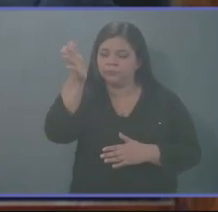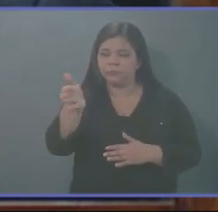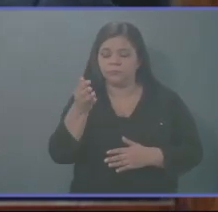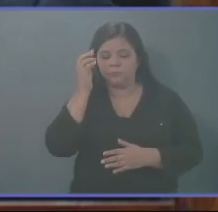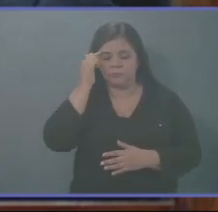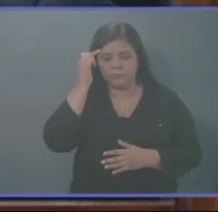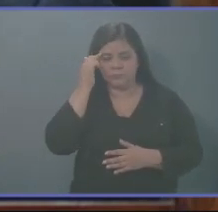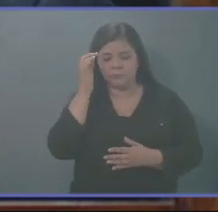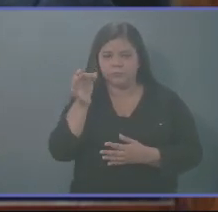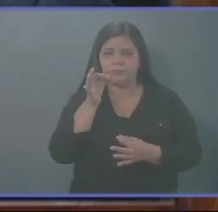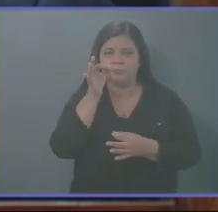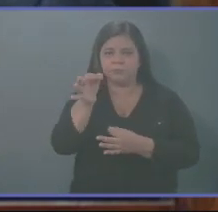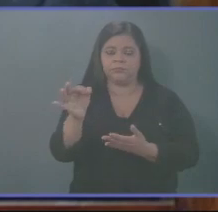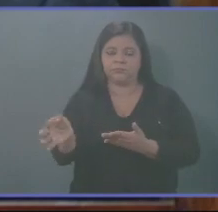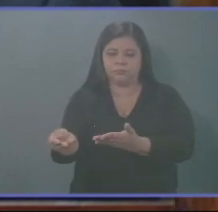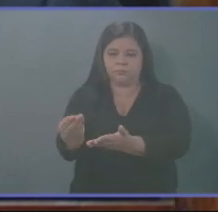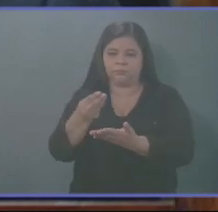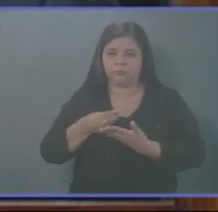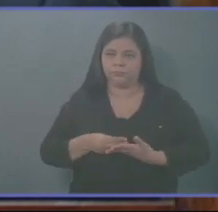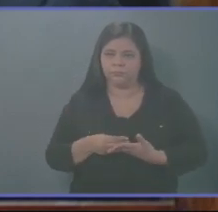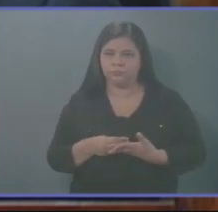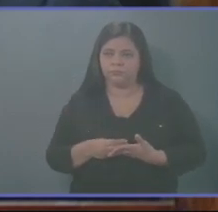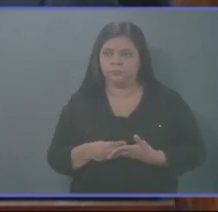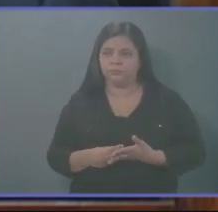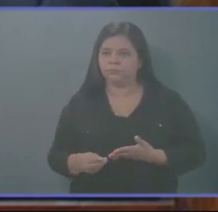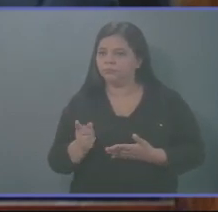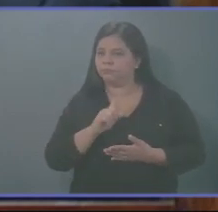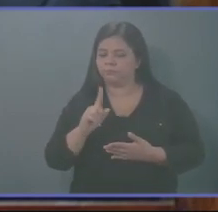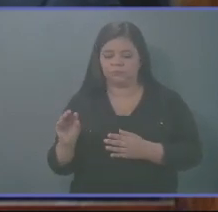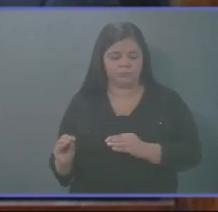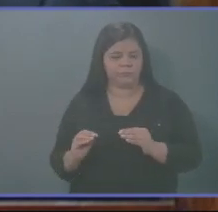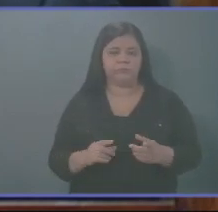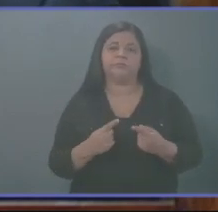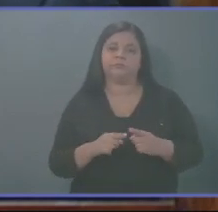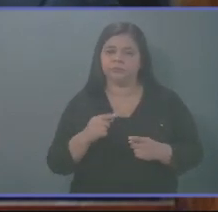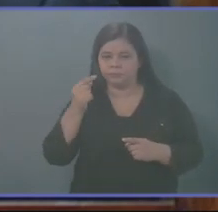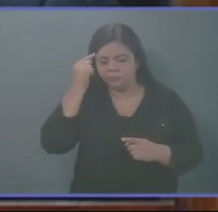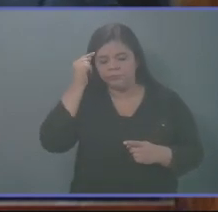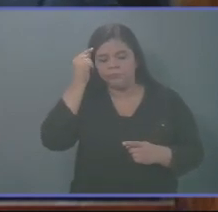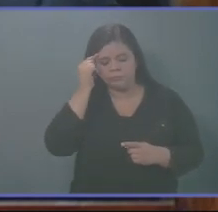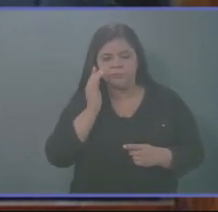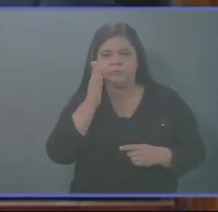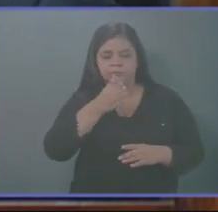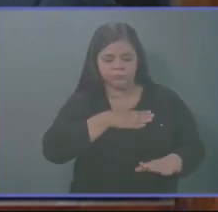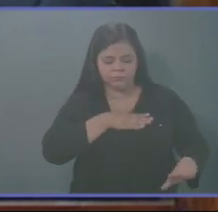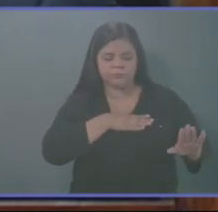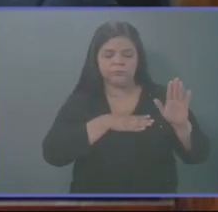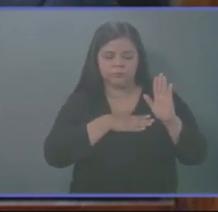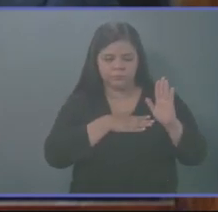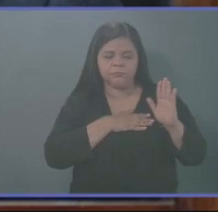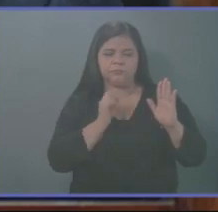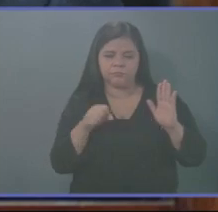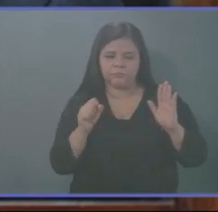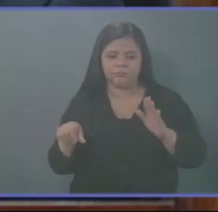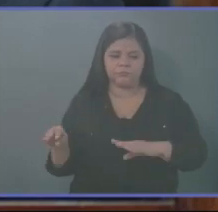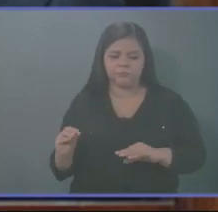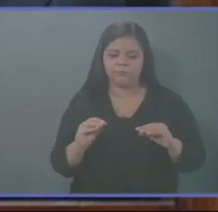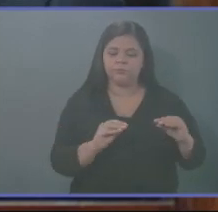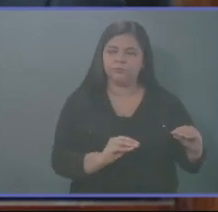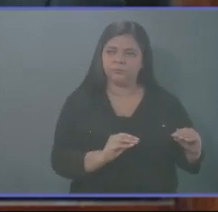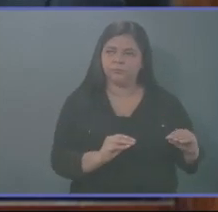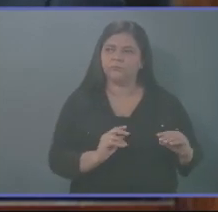parte del destinatario, es decir, que no se ha ejecutado, pero que se proyecta bajo el compromiso del ofertante